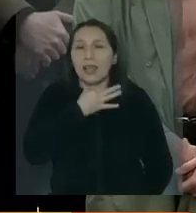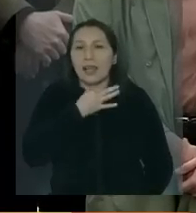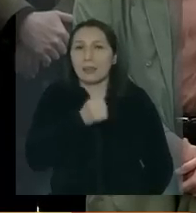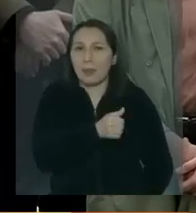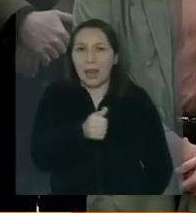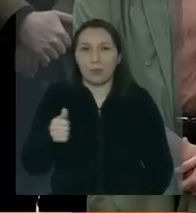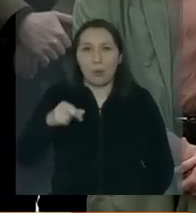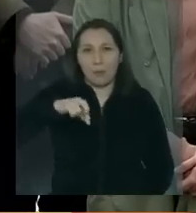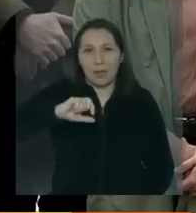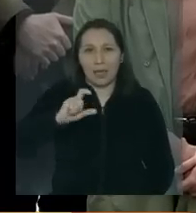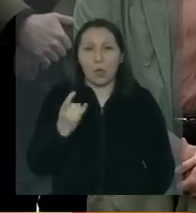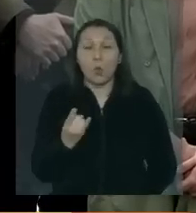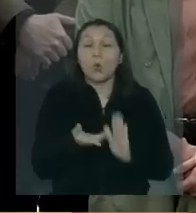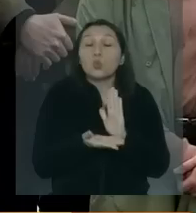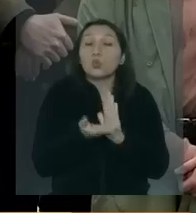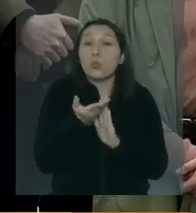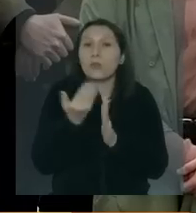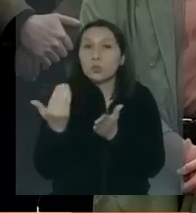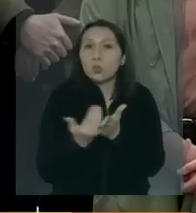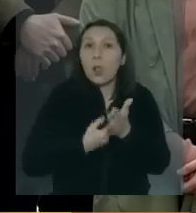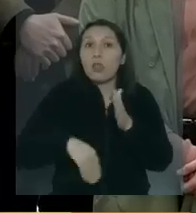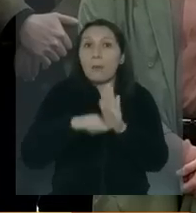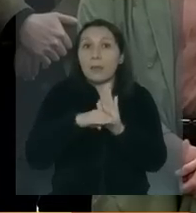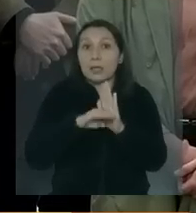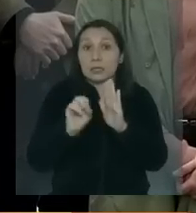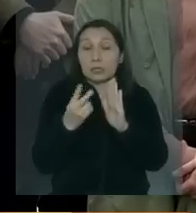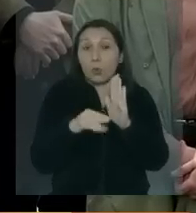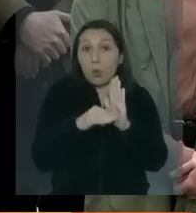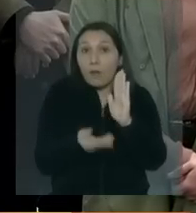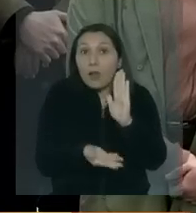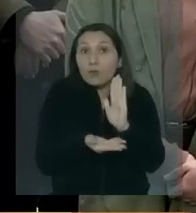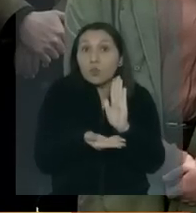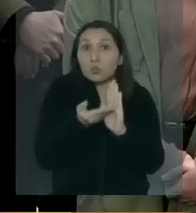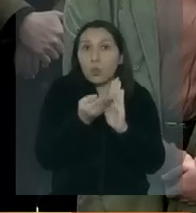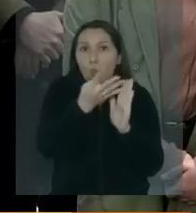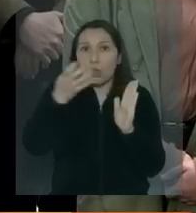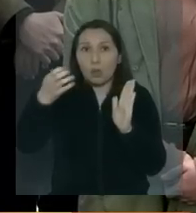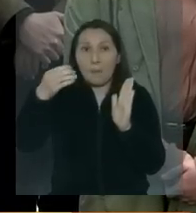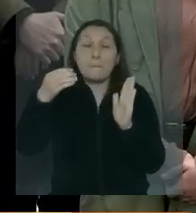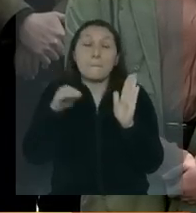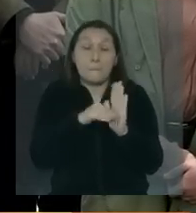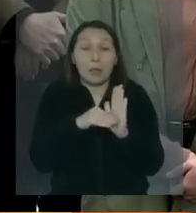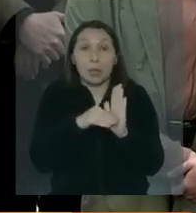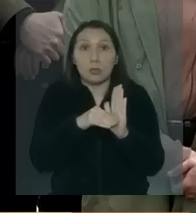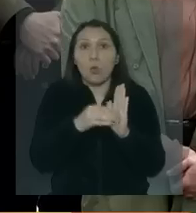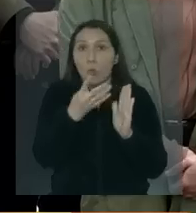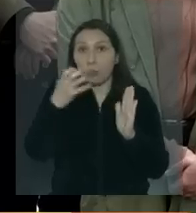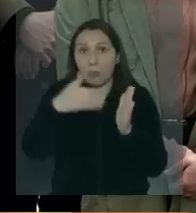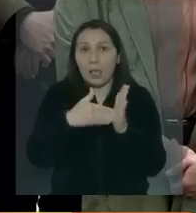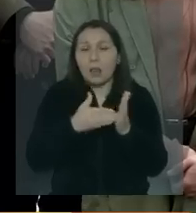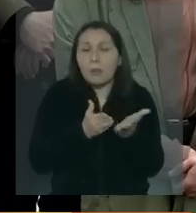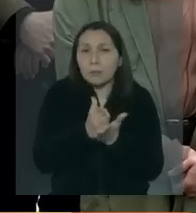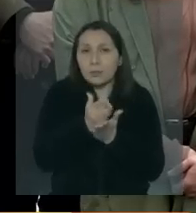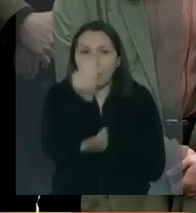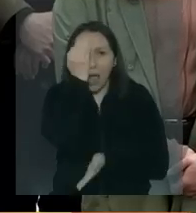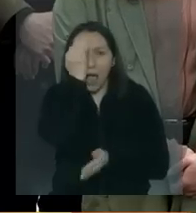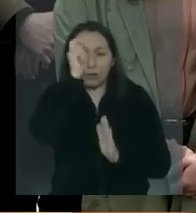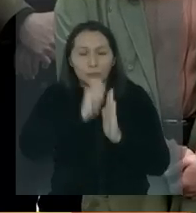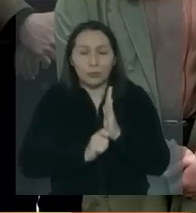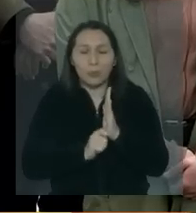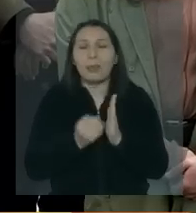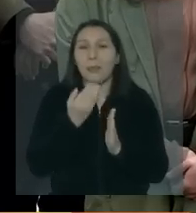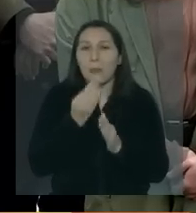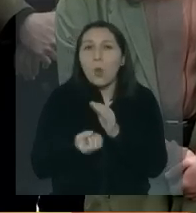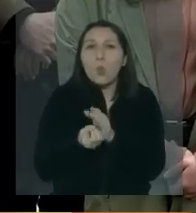al aumento del salario mínimo, que cumple su segunda cuota, o sea, va a llegar a 400 mil pesos el salario mínimo durante el mes de agosto, y a